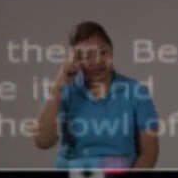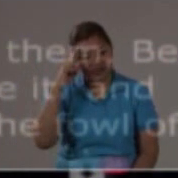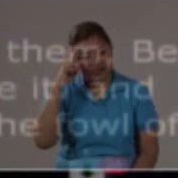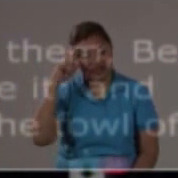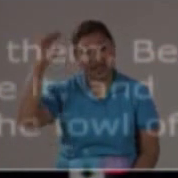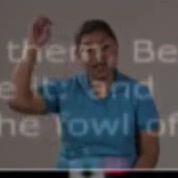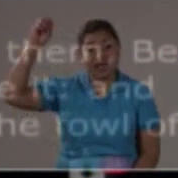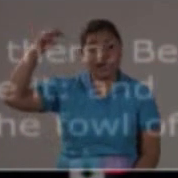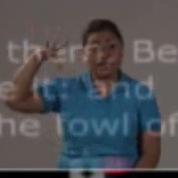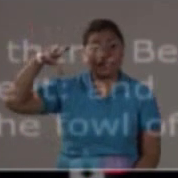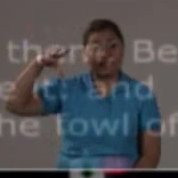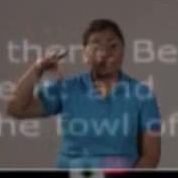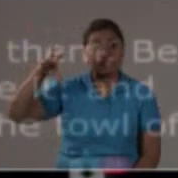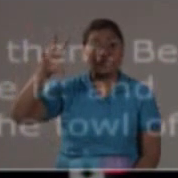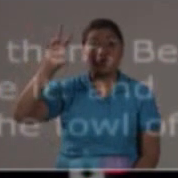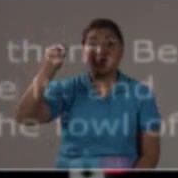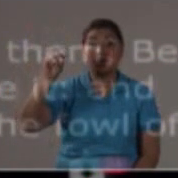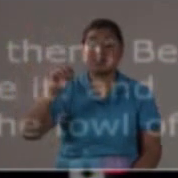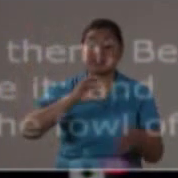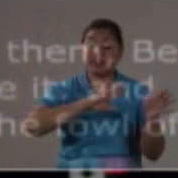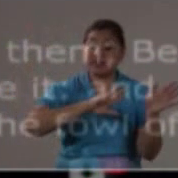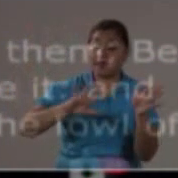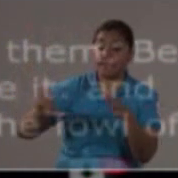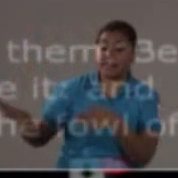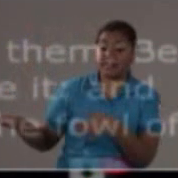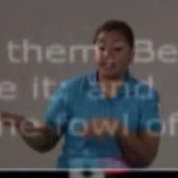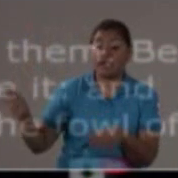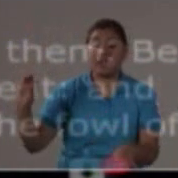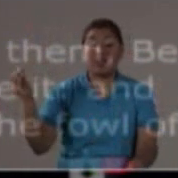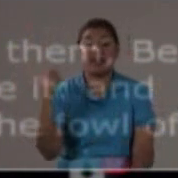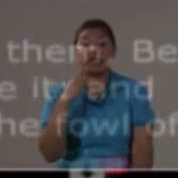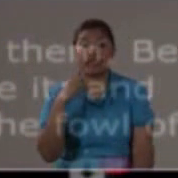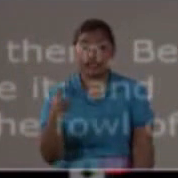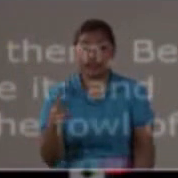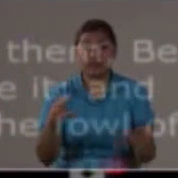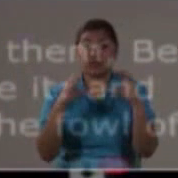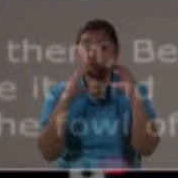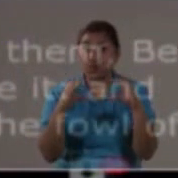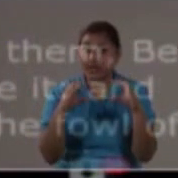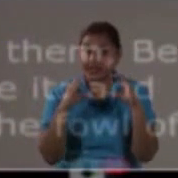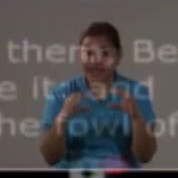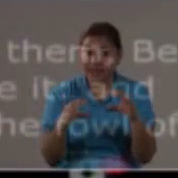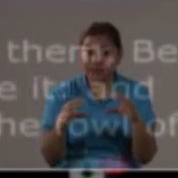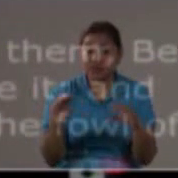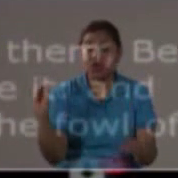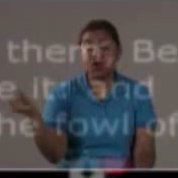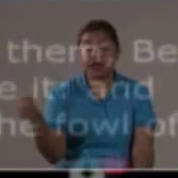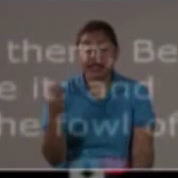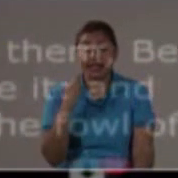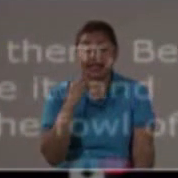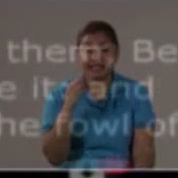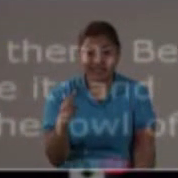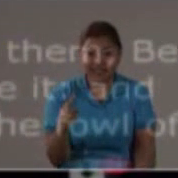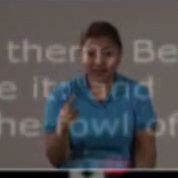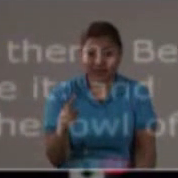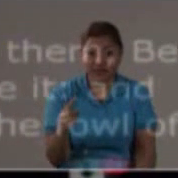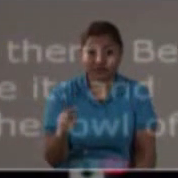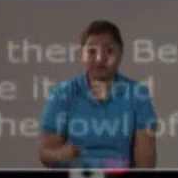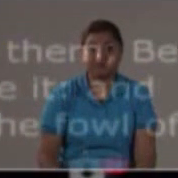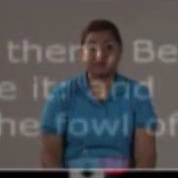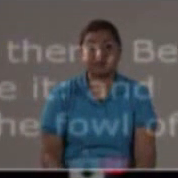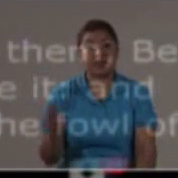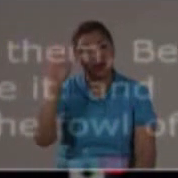la bendición no se debe de apartar de lo que decimos. Cuidemos lo que decimos, por favor. Les dijo varias